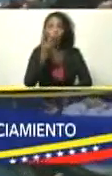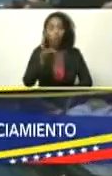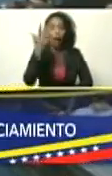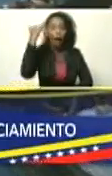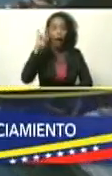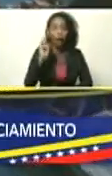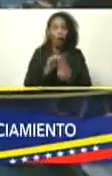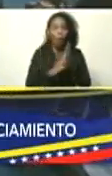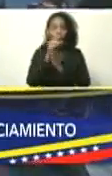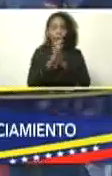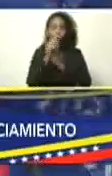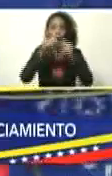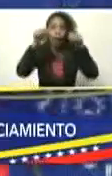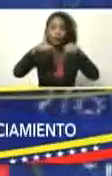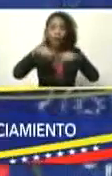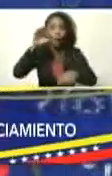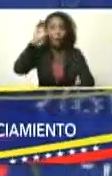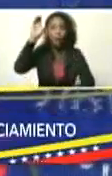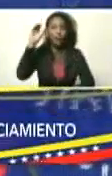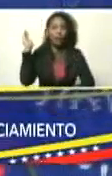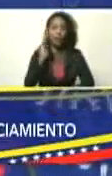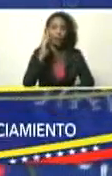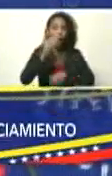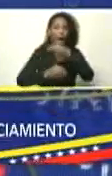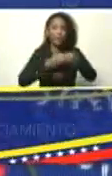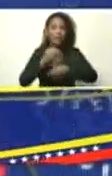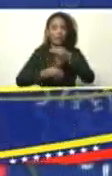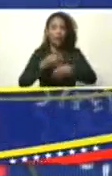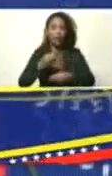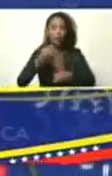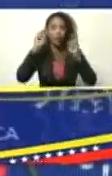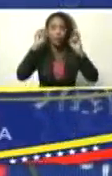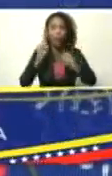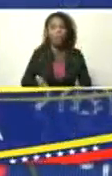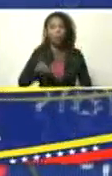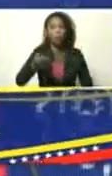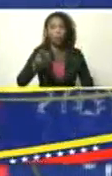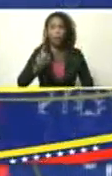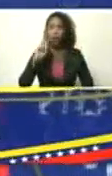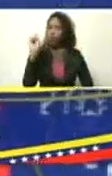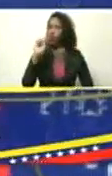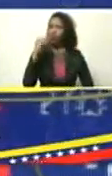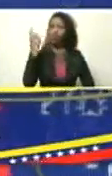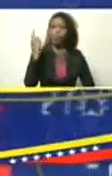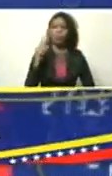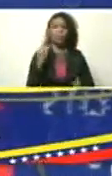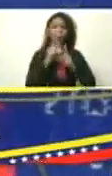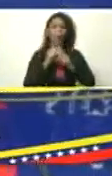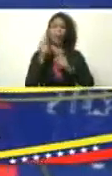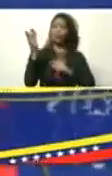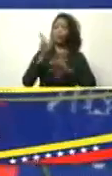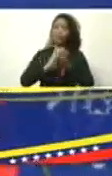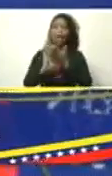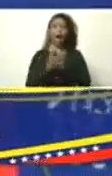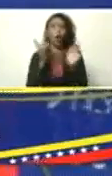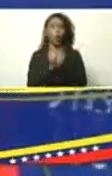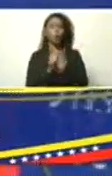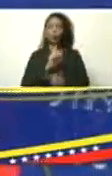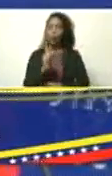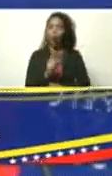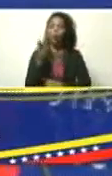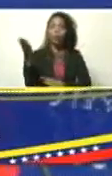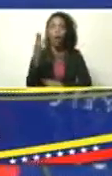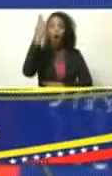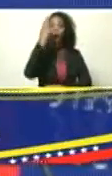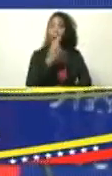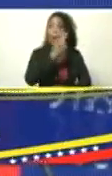los emprendedores del país ha venido rindiendo frutos. No solamente fueron palabras suyas, sino que usted se